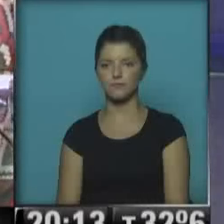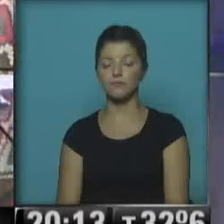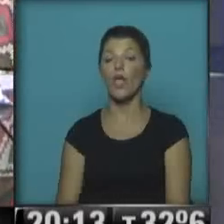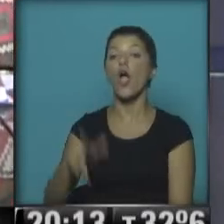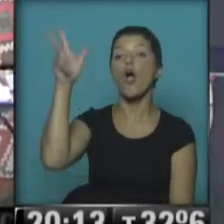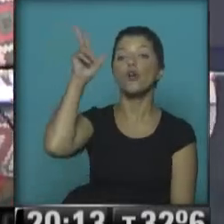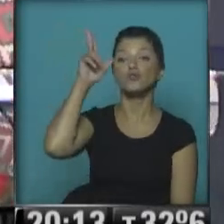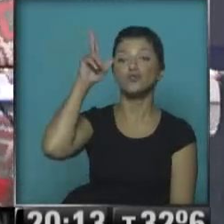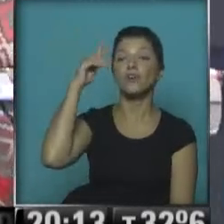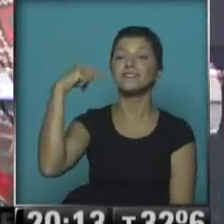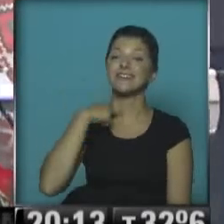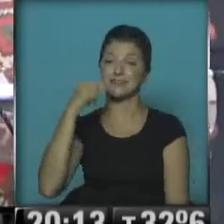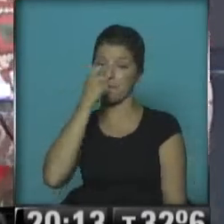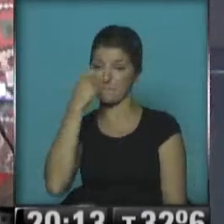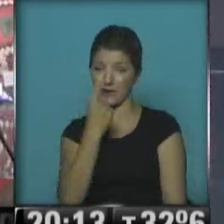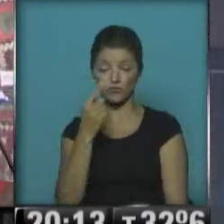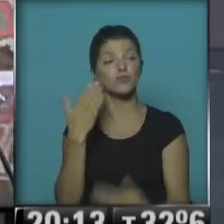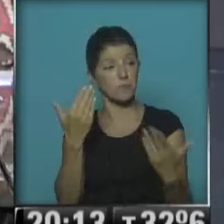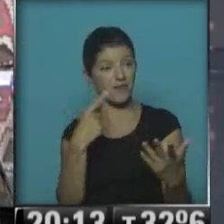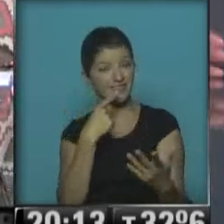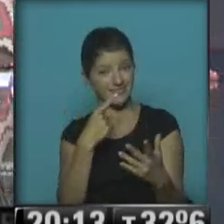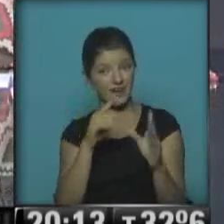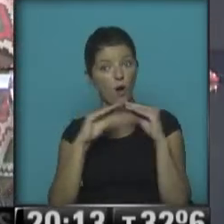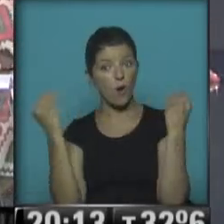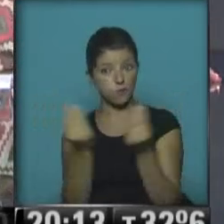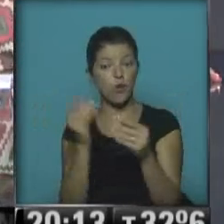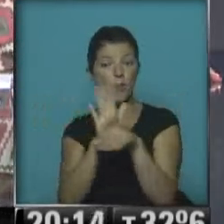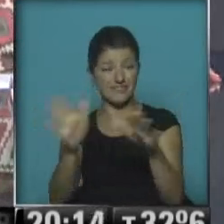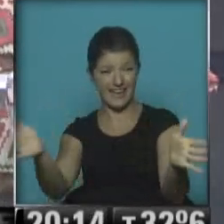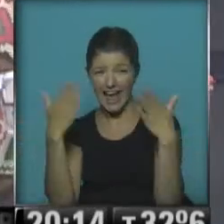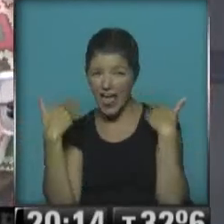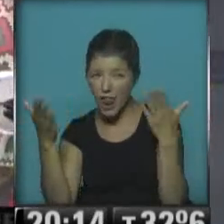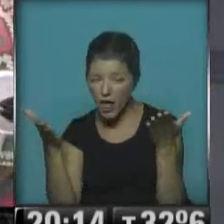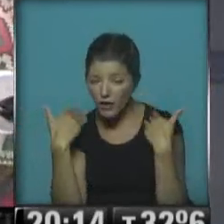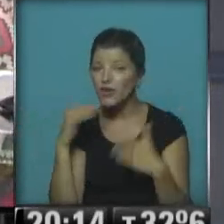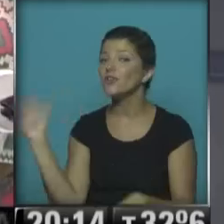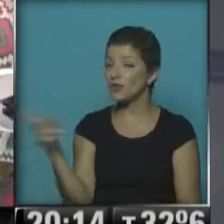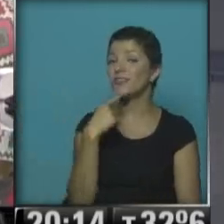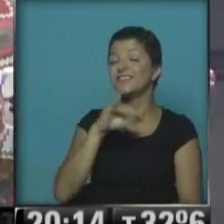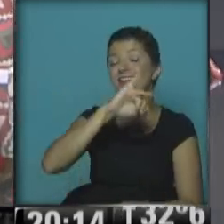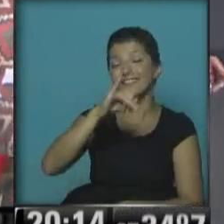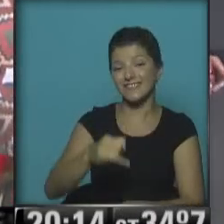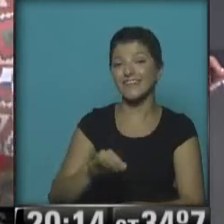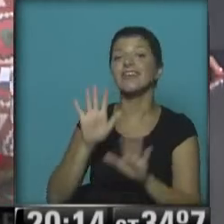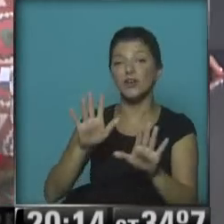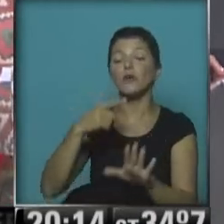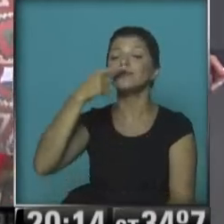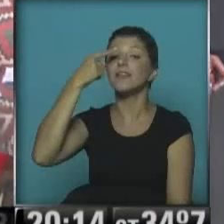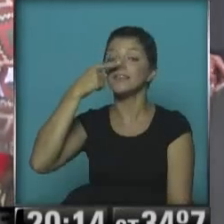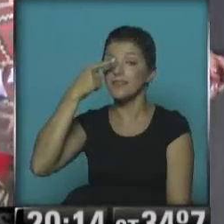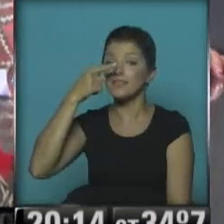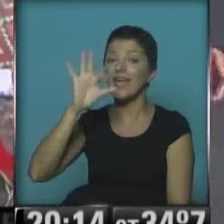8 de la noche, 13 minutos. ¿Se puede definir lo que vimos como una ola de calor? Todo indica que sí, y lo interesante